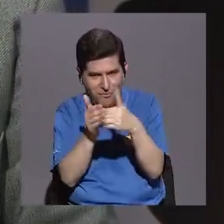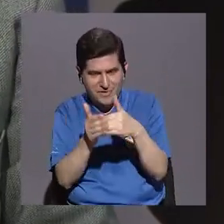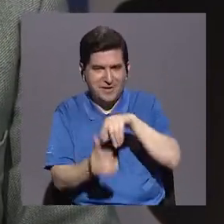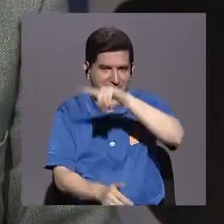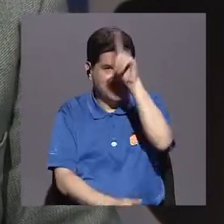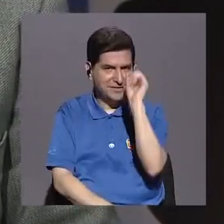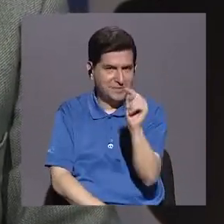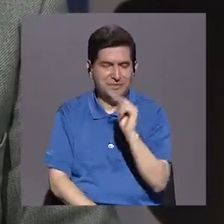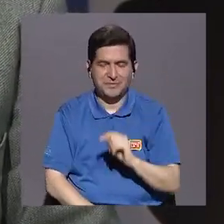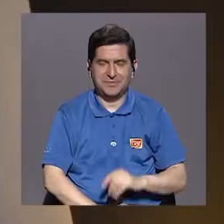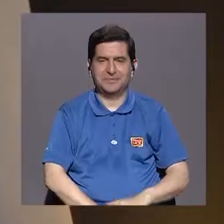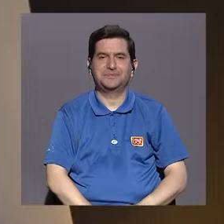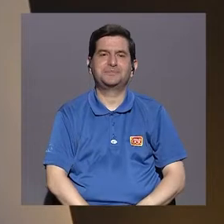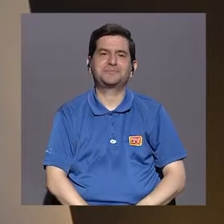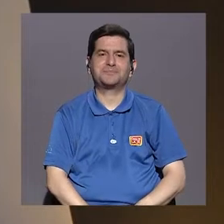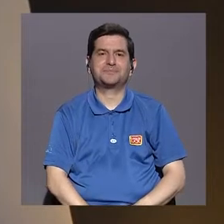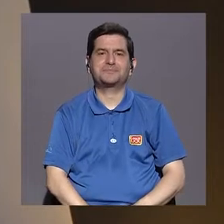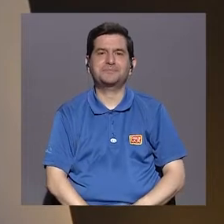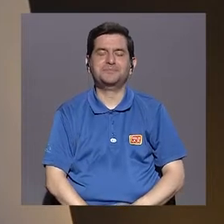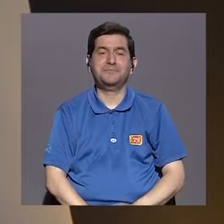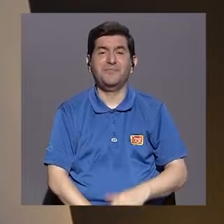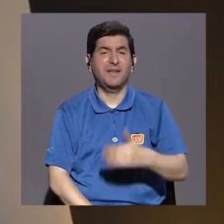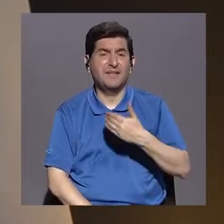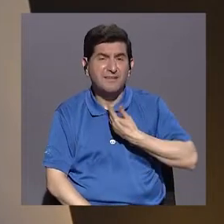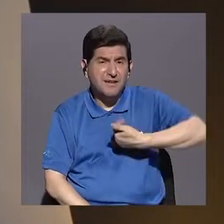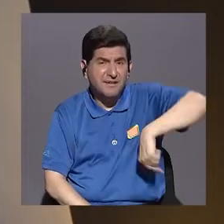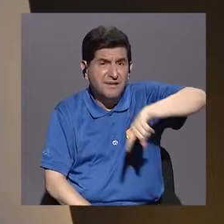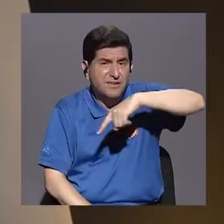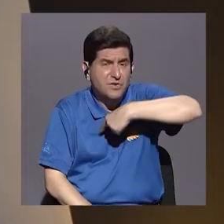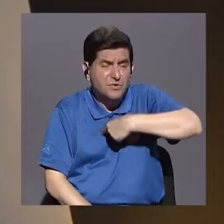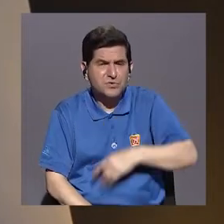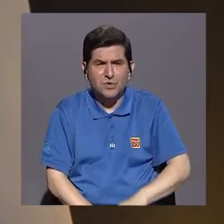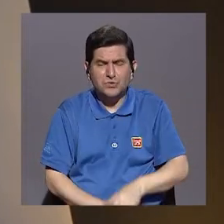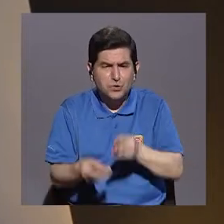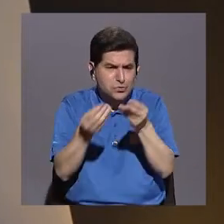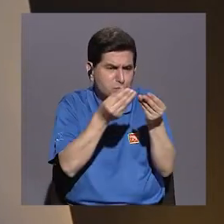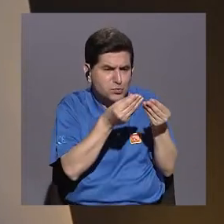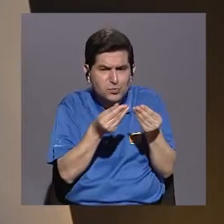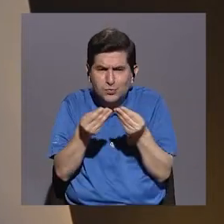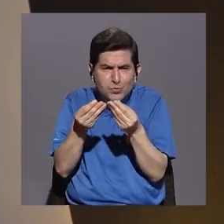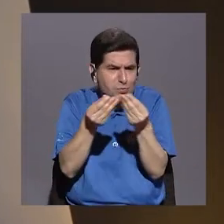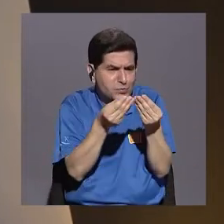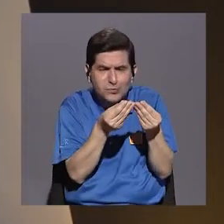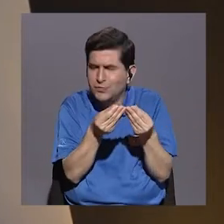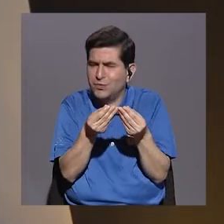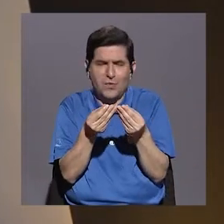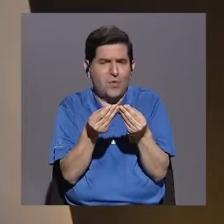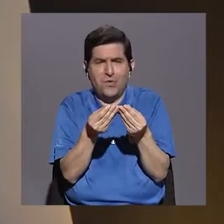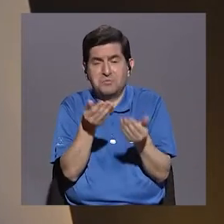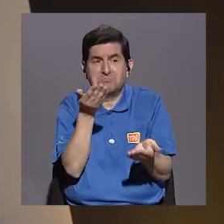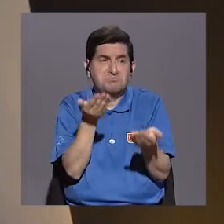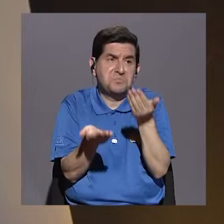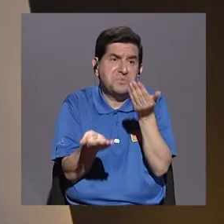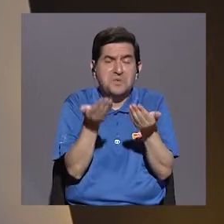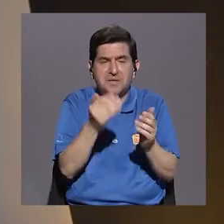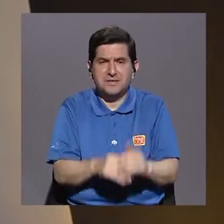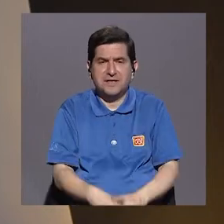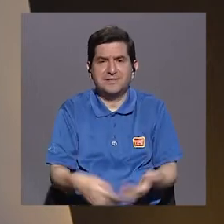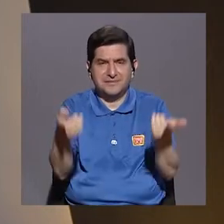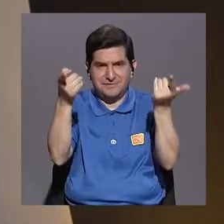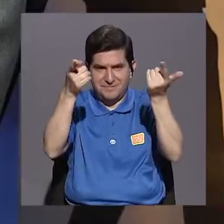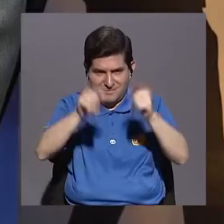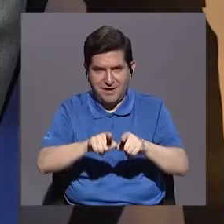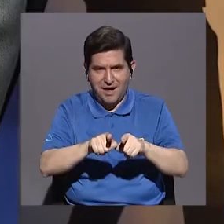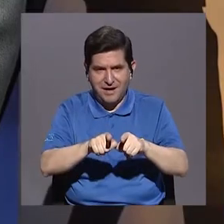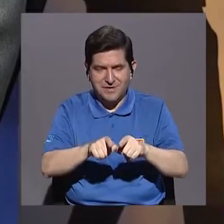y si en vez de tener disoluciones a cosas de en este caso de